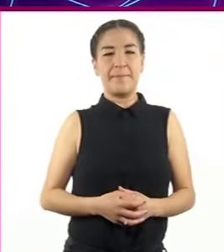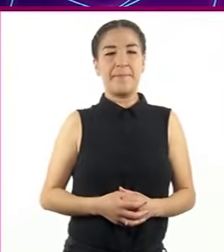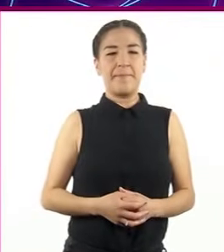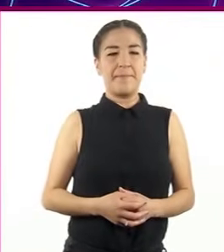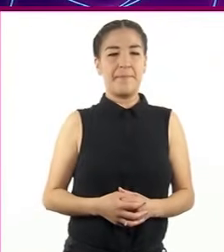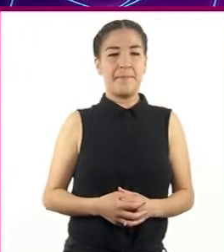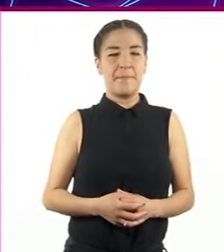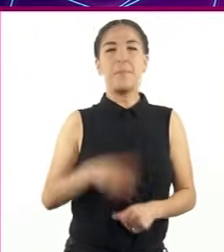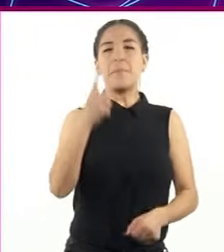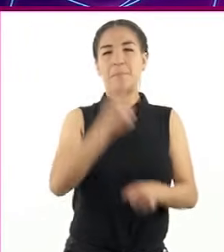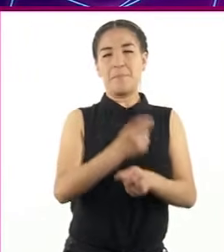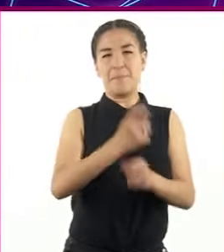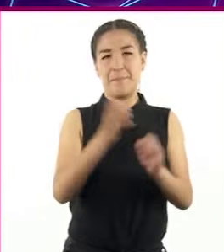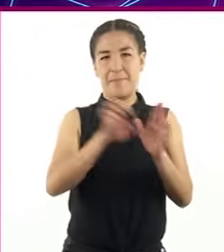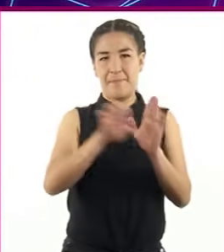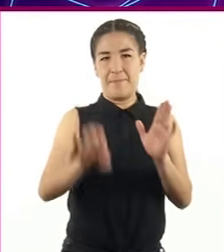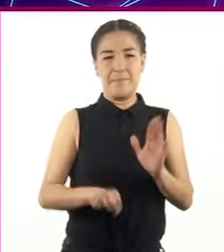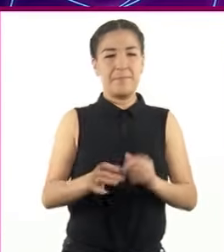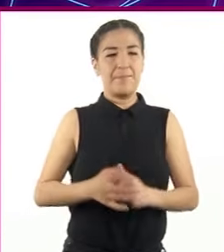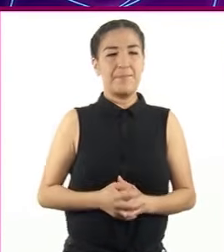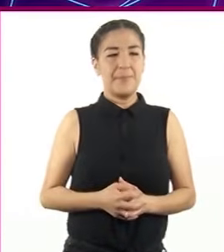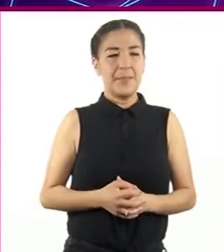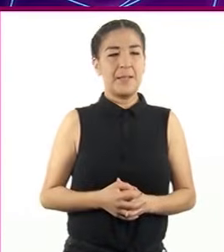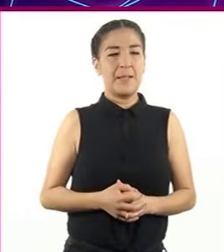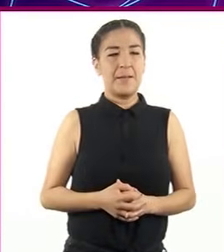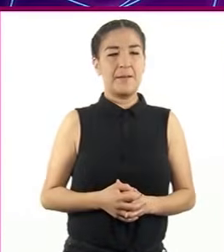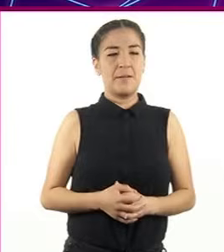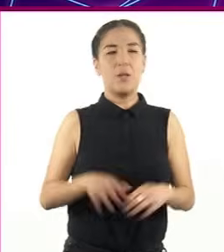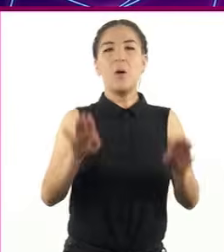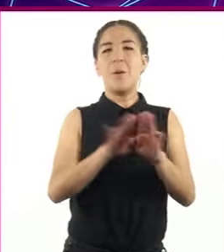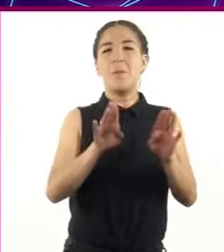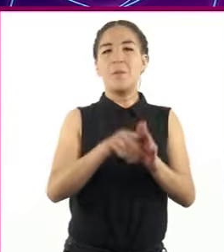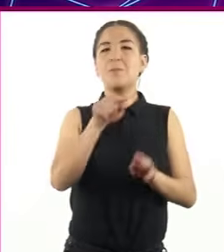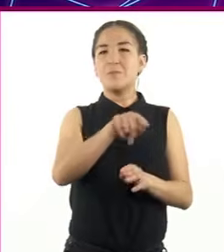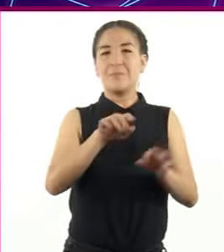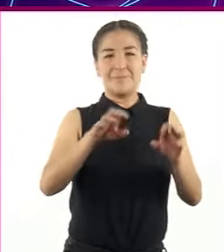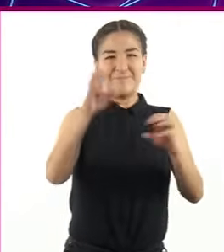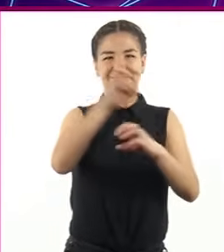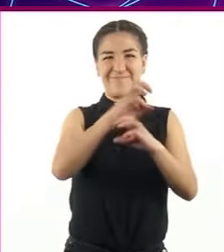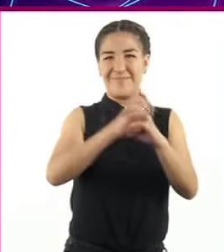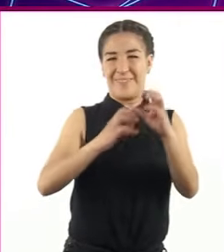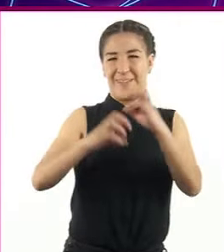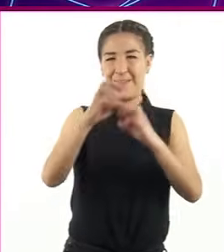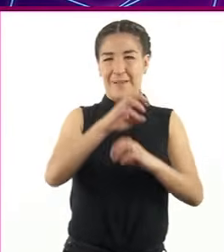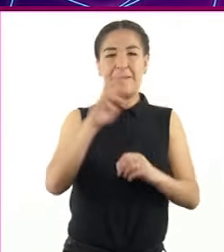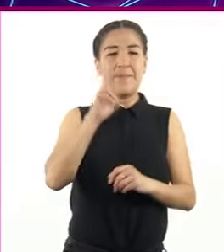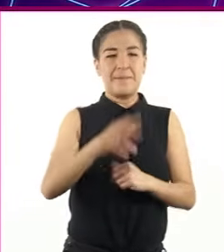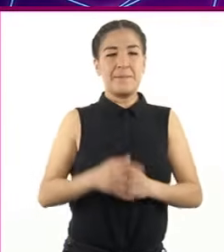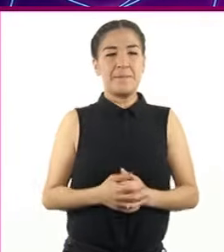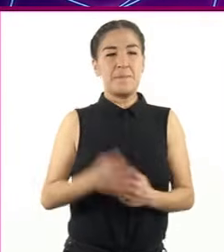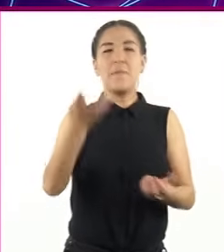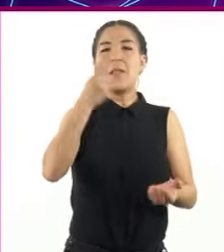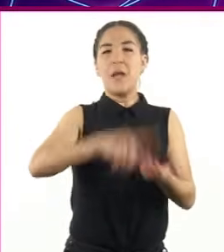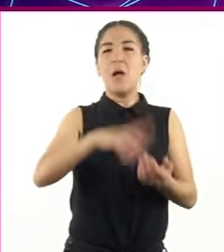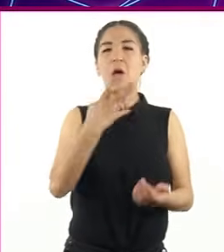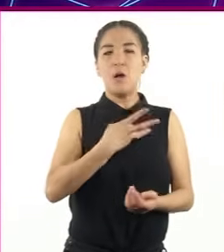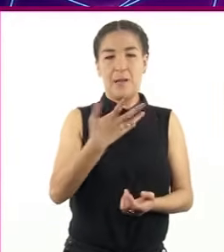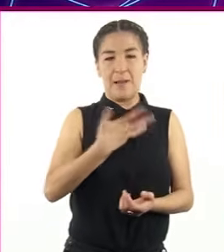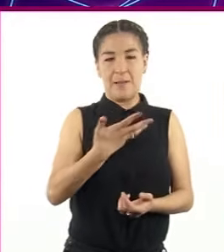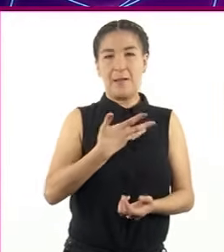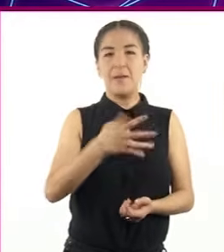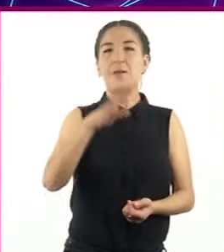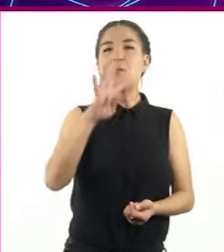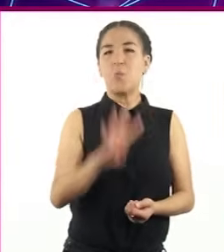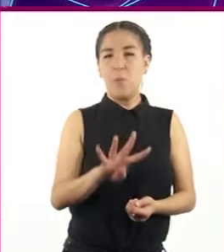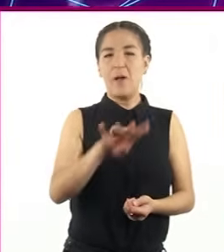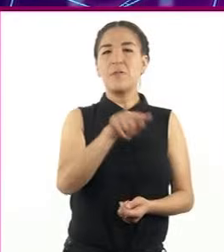Comencemos con el primer ejemplo. Consideremos el siguiente arreglo de esferas. Observen que hay 4 composiciones de esferas a las cuales